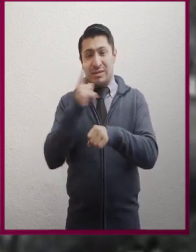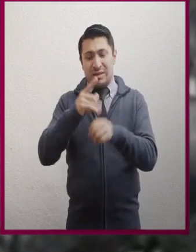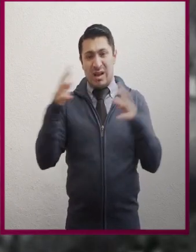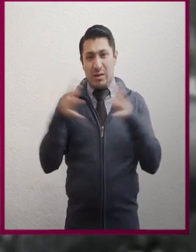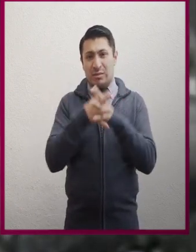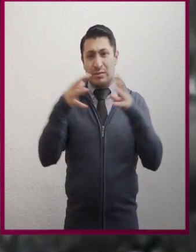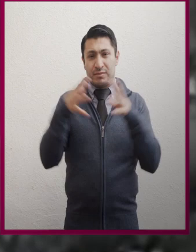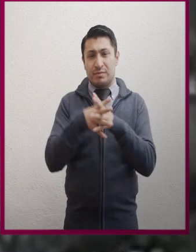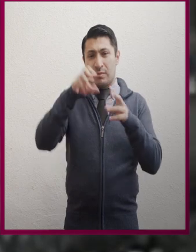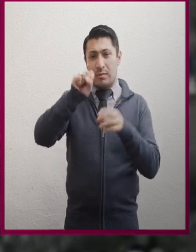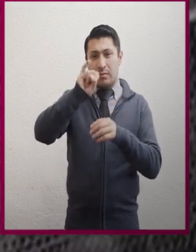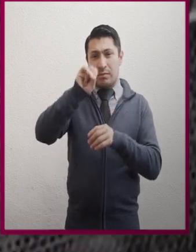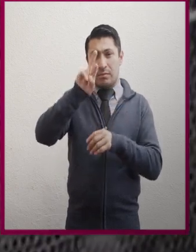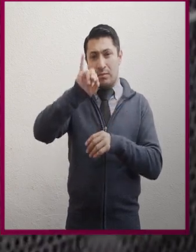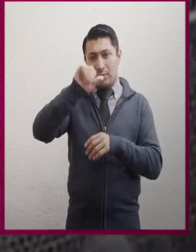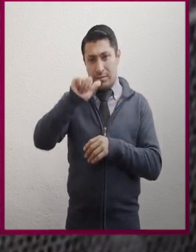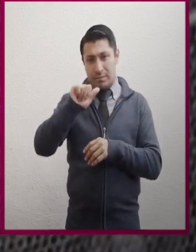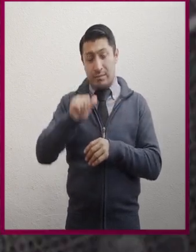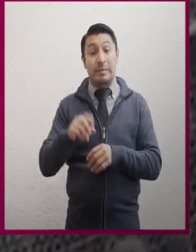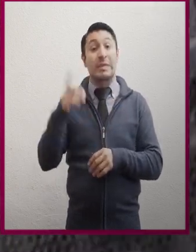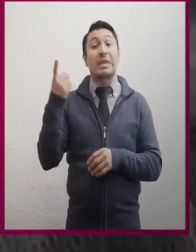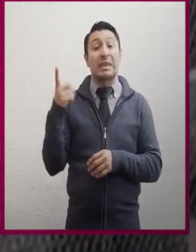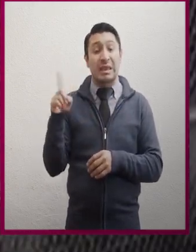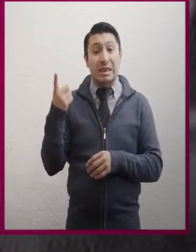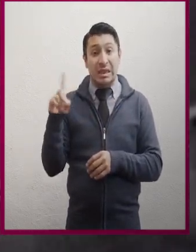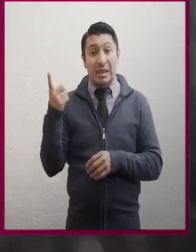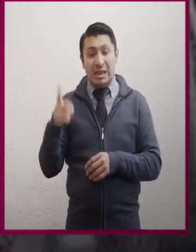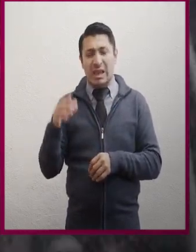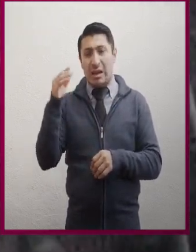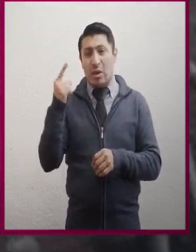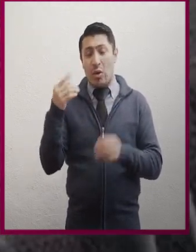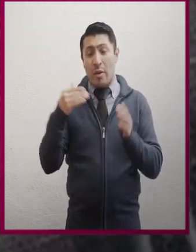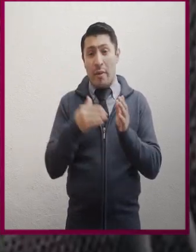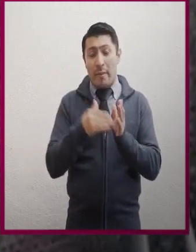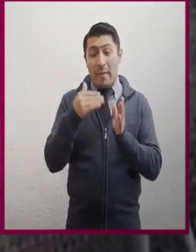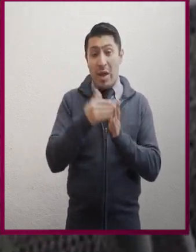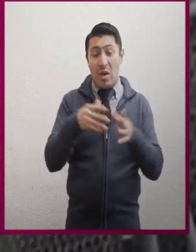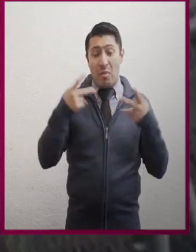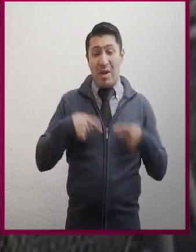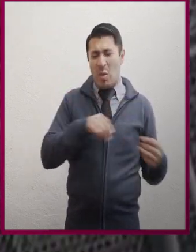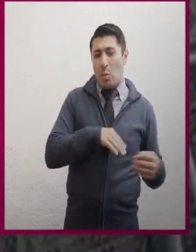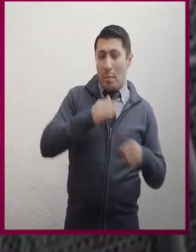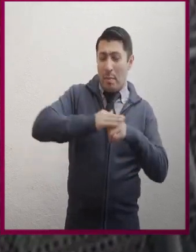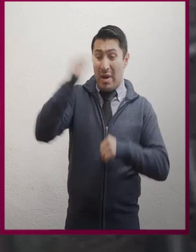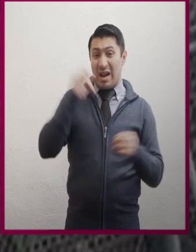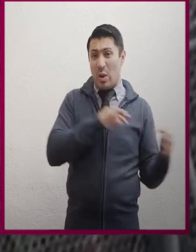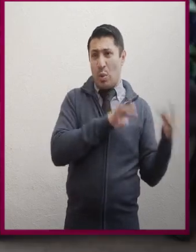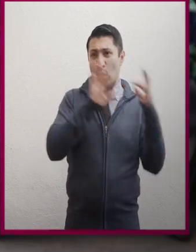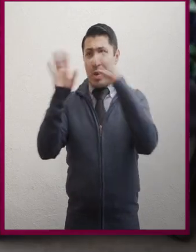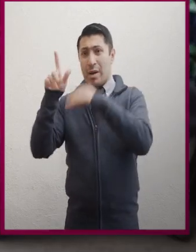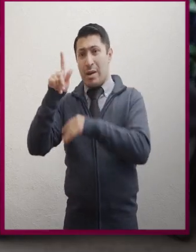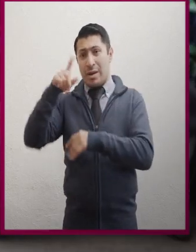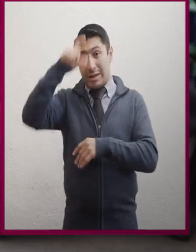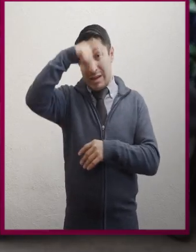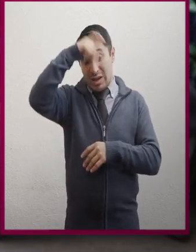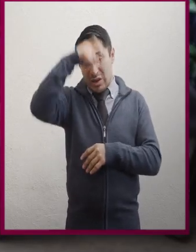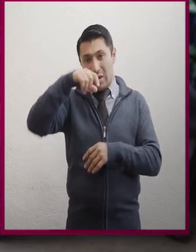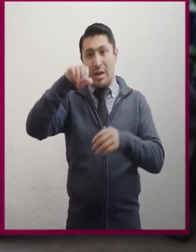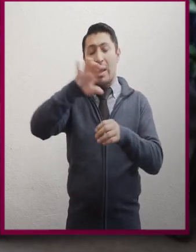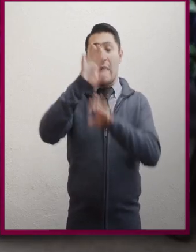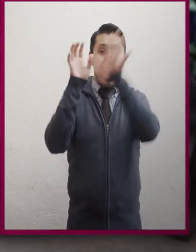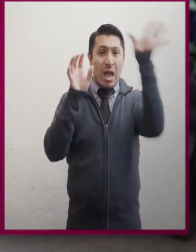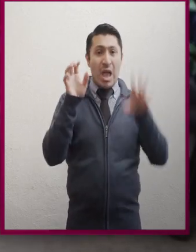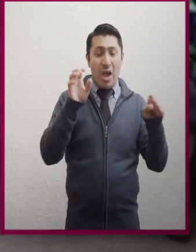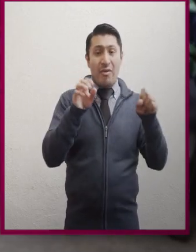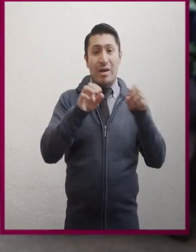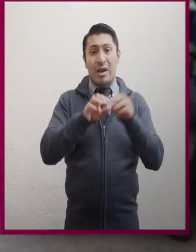diciembre, más de 1 millón de refugiados habían llegado a través de Turquía, África y el Mediterráneo. Los países miembros de la